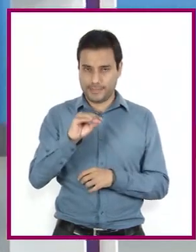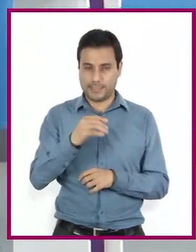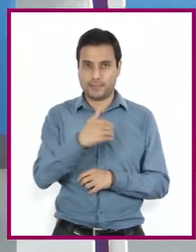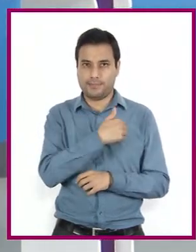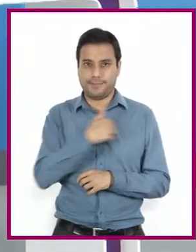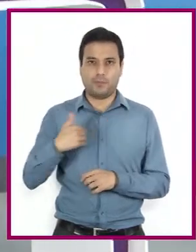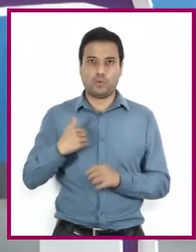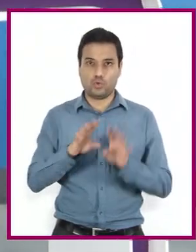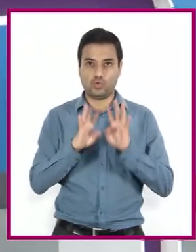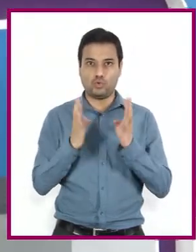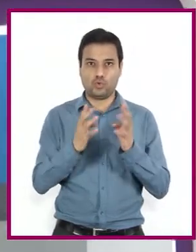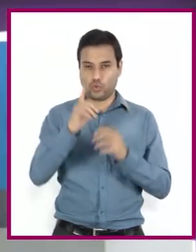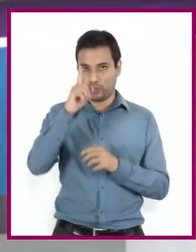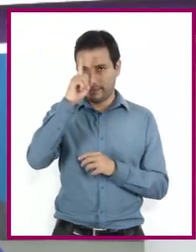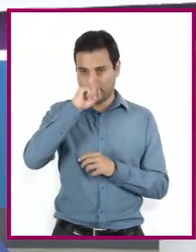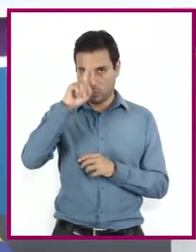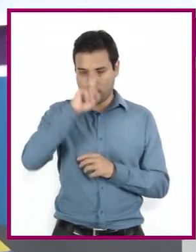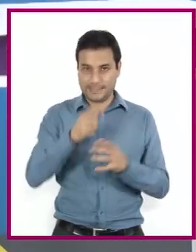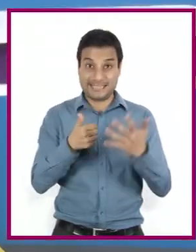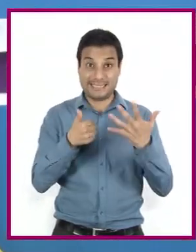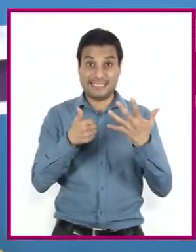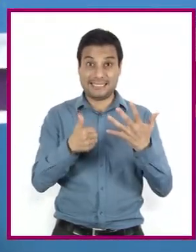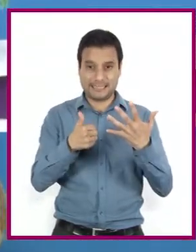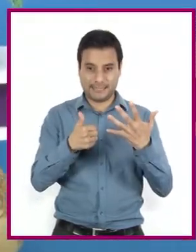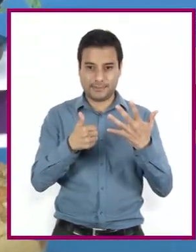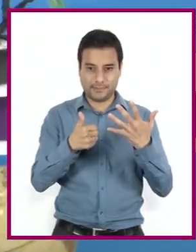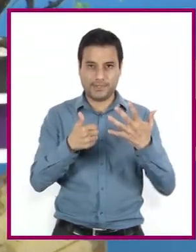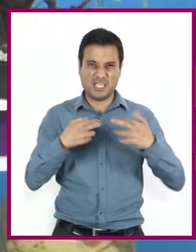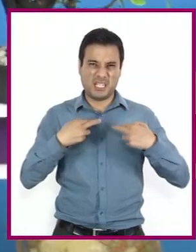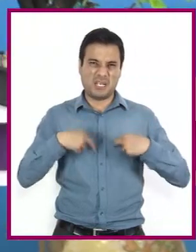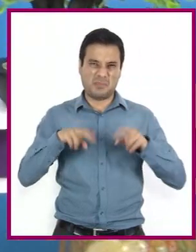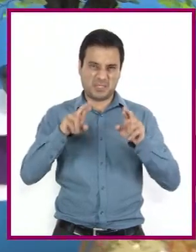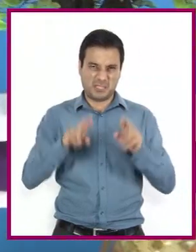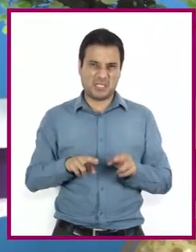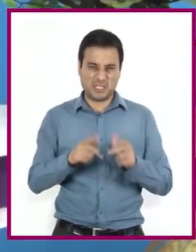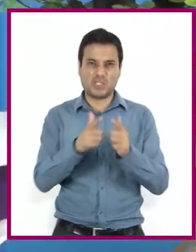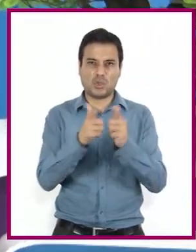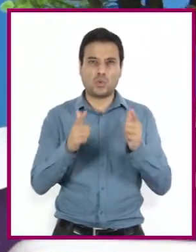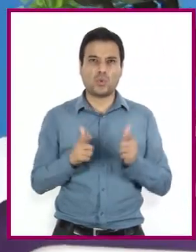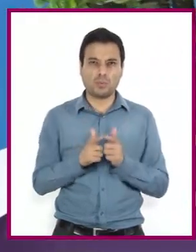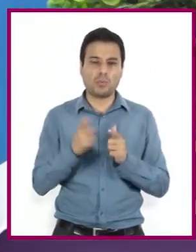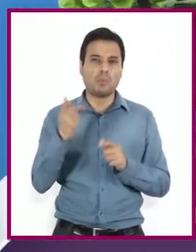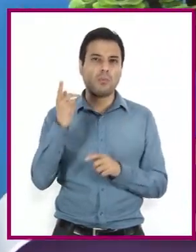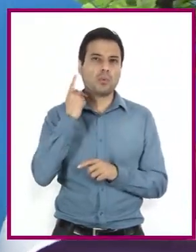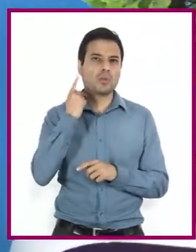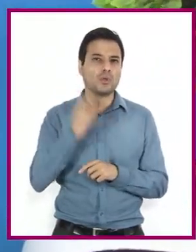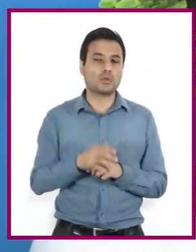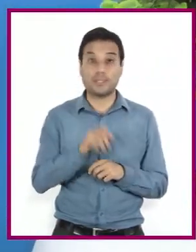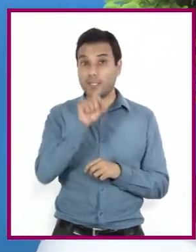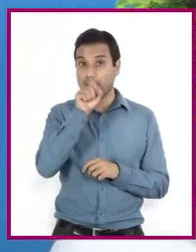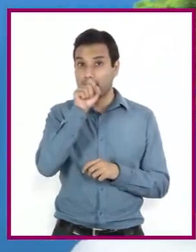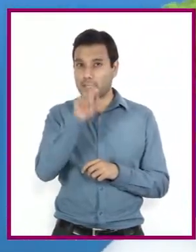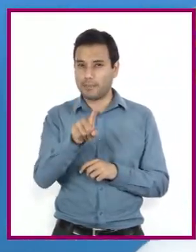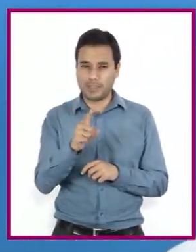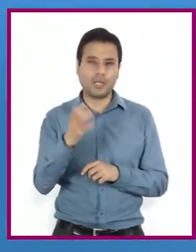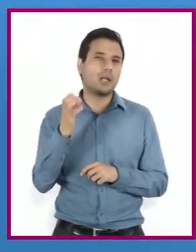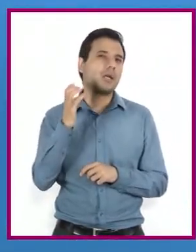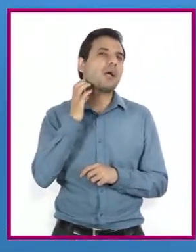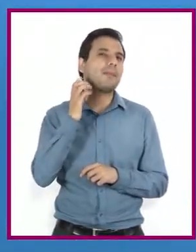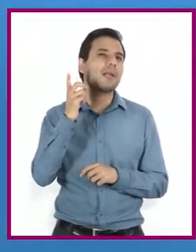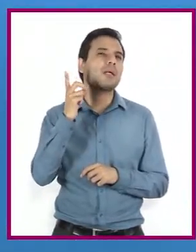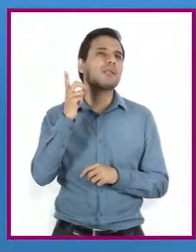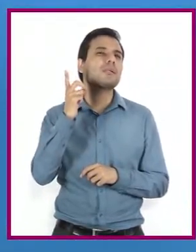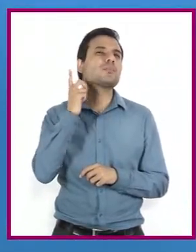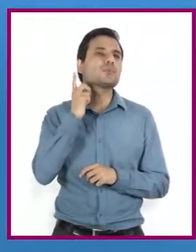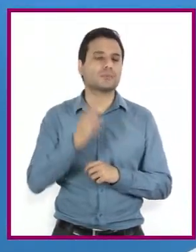6 consejeros magistrados, representantes de los partidos políticos y de las cámaras legislativas. El